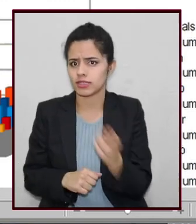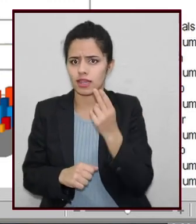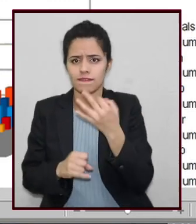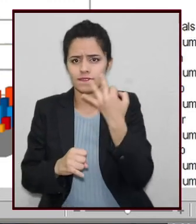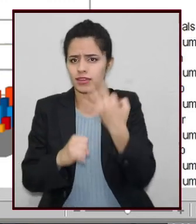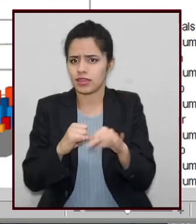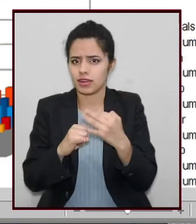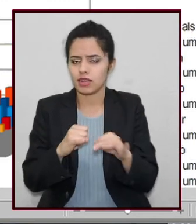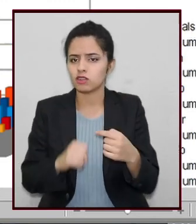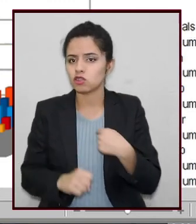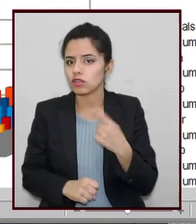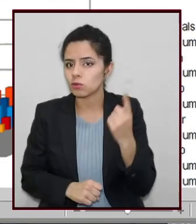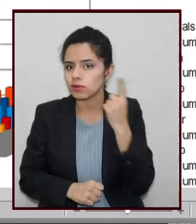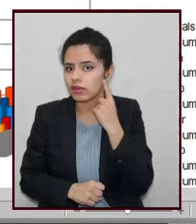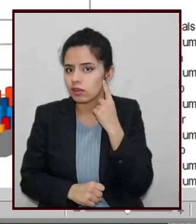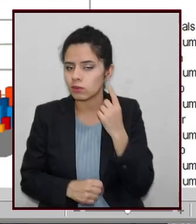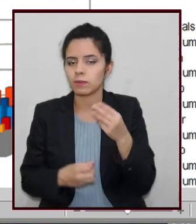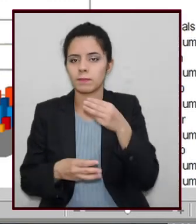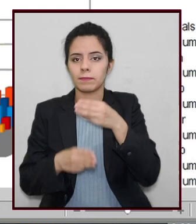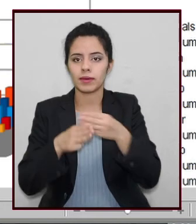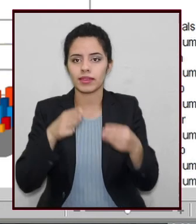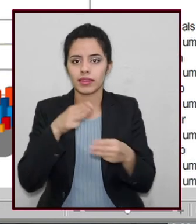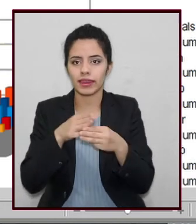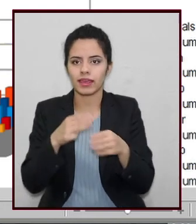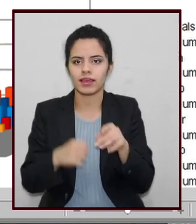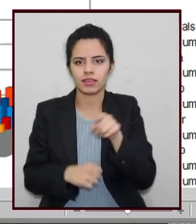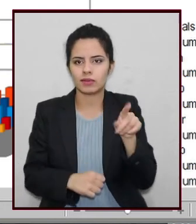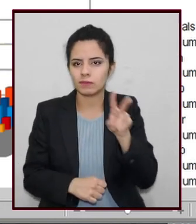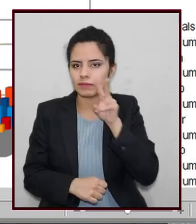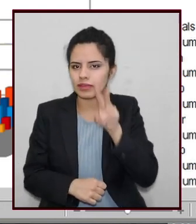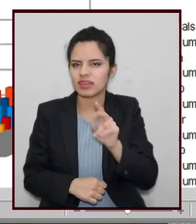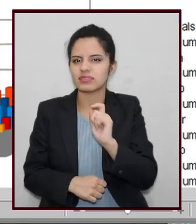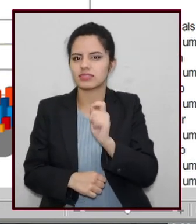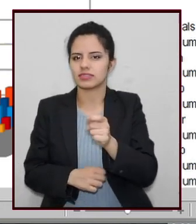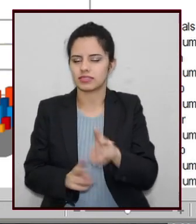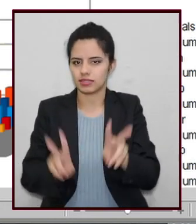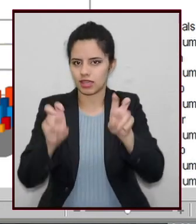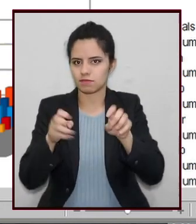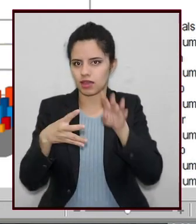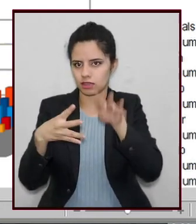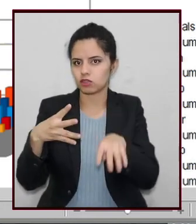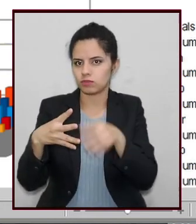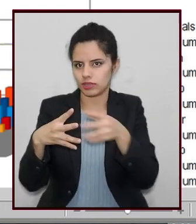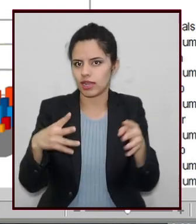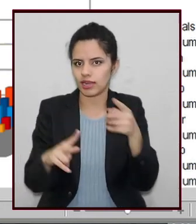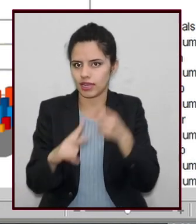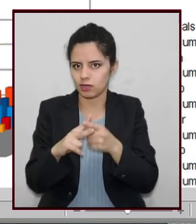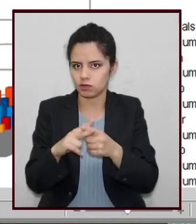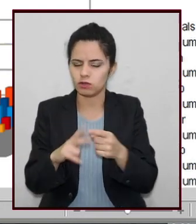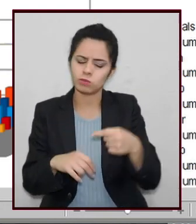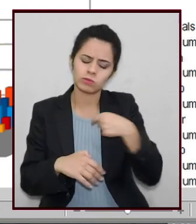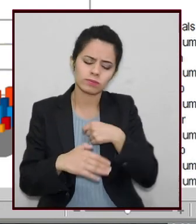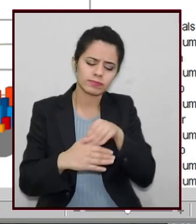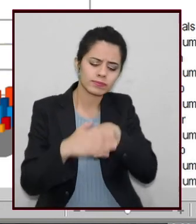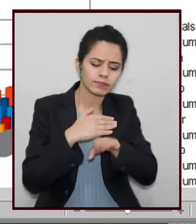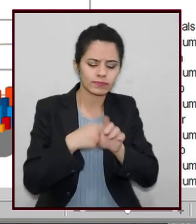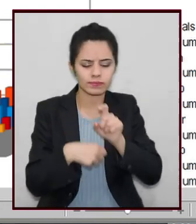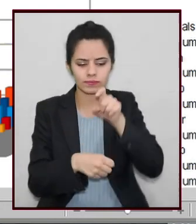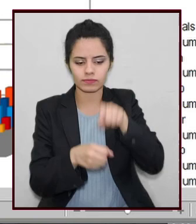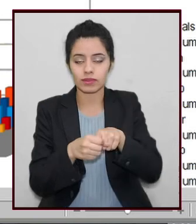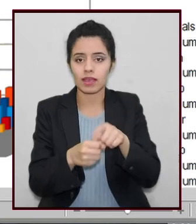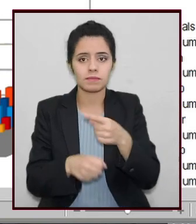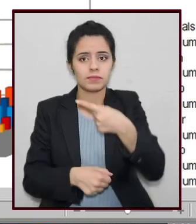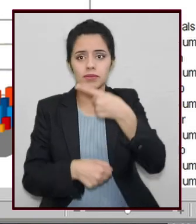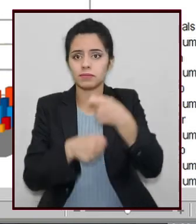Pues yo había escuchado de una materia donde veían muchísimo el tema de hojas de cálculo. Me metí a esa materia y justo el primer proyecto